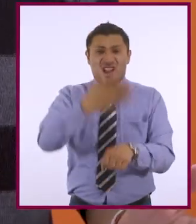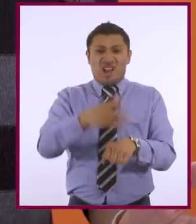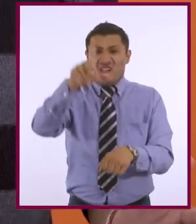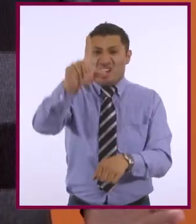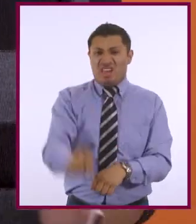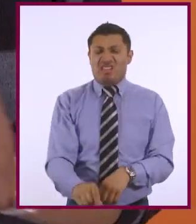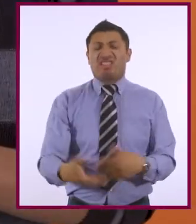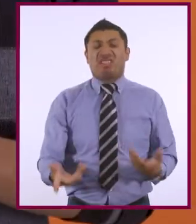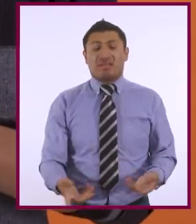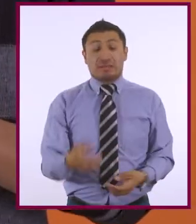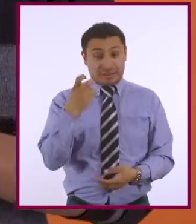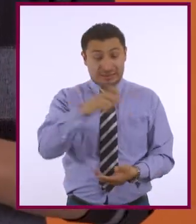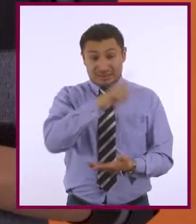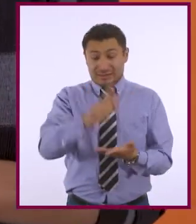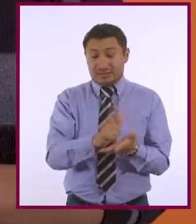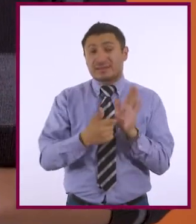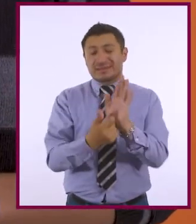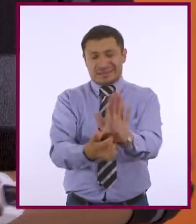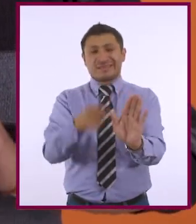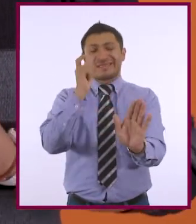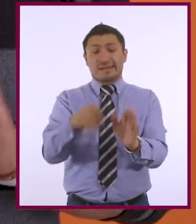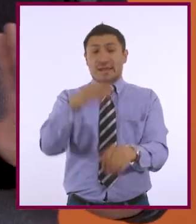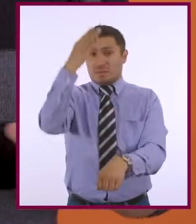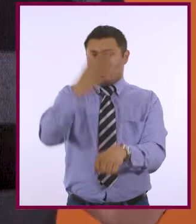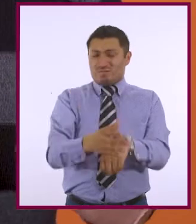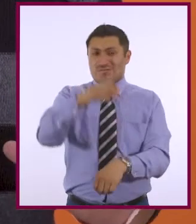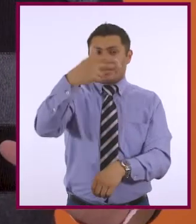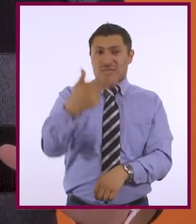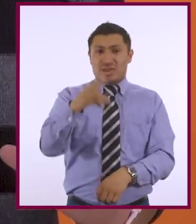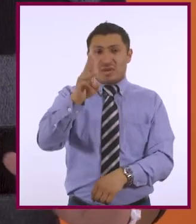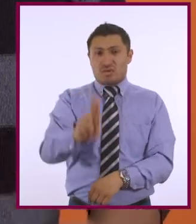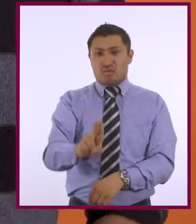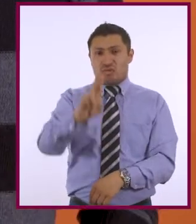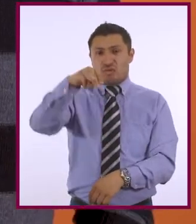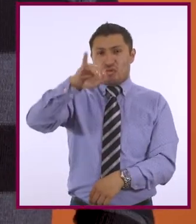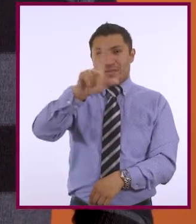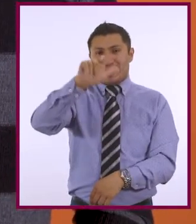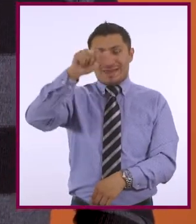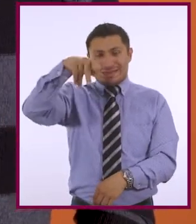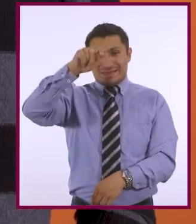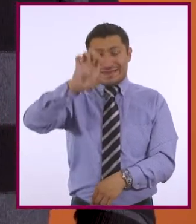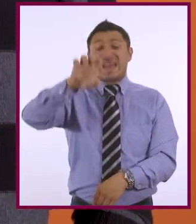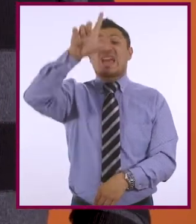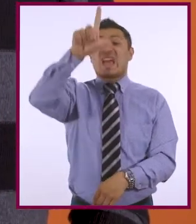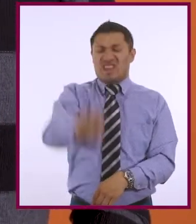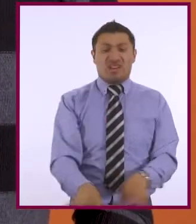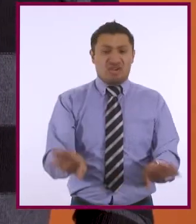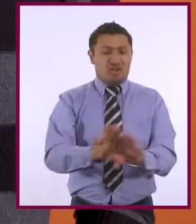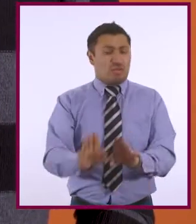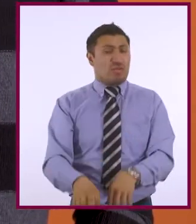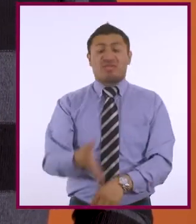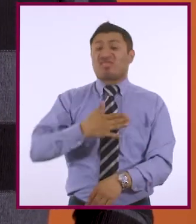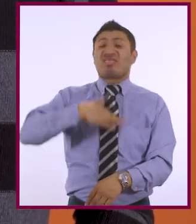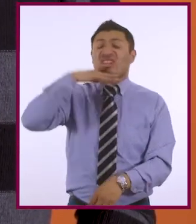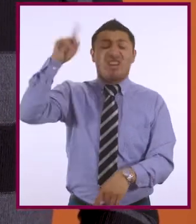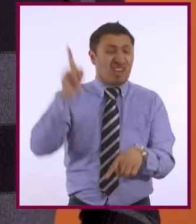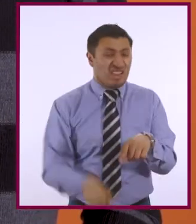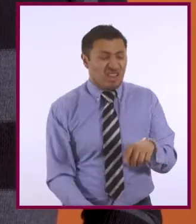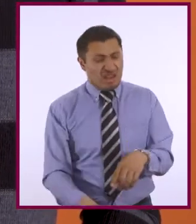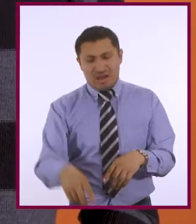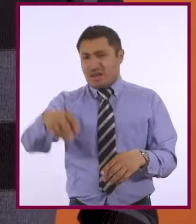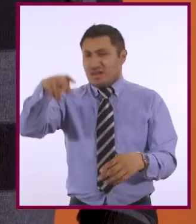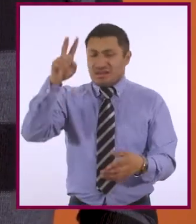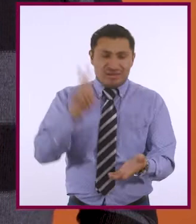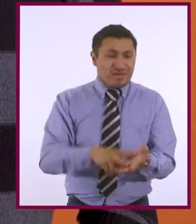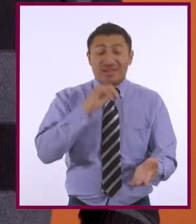Según esta ley, se entiende por castigo humillante cualquier trato ofensivo, denigrante, desvalorizador,